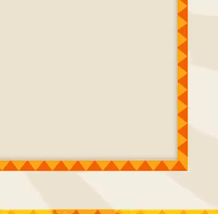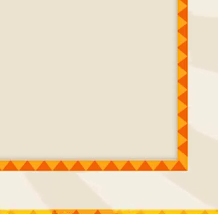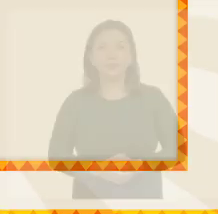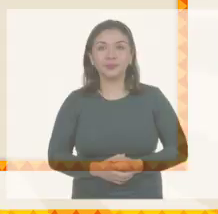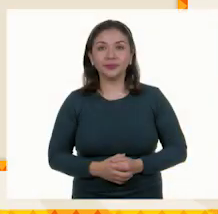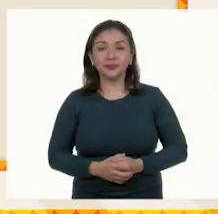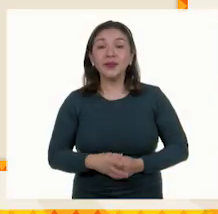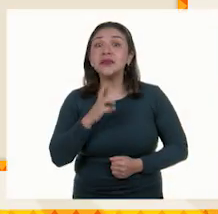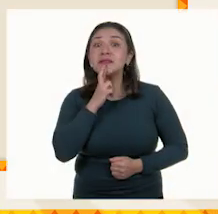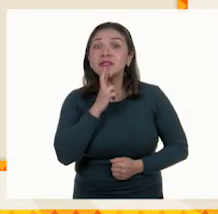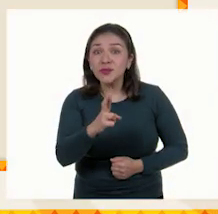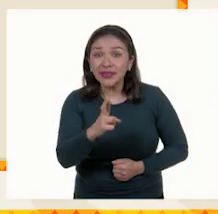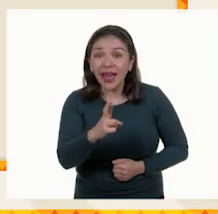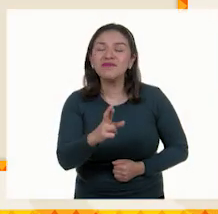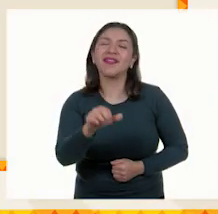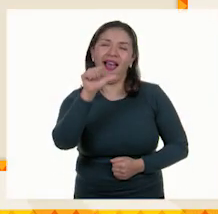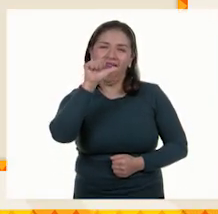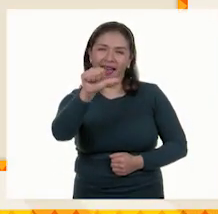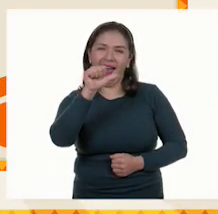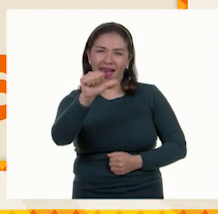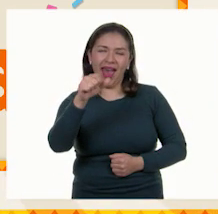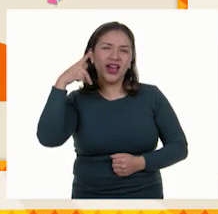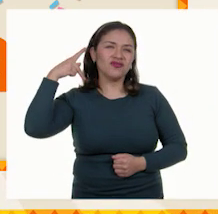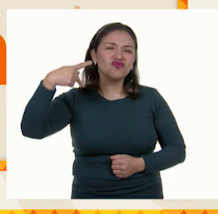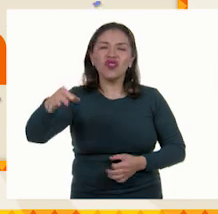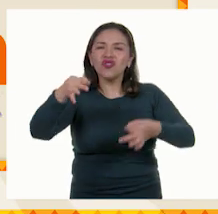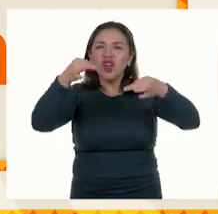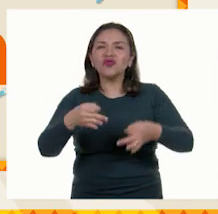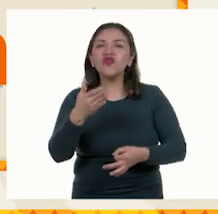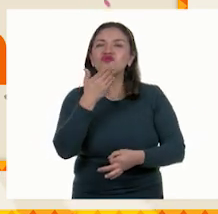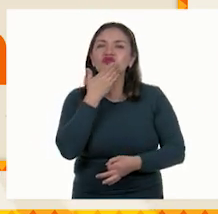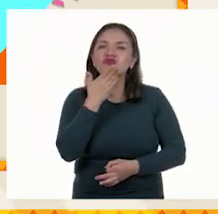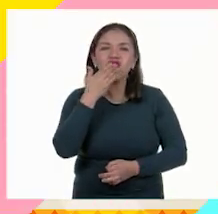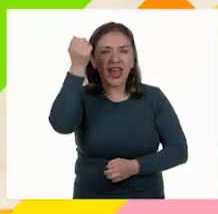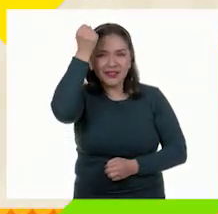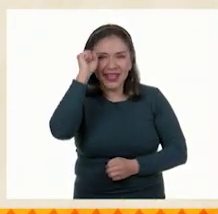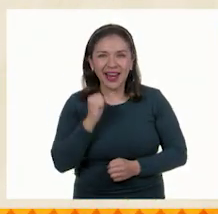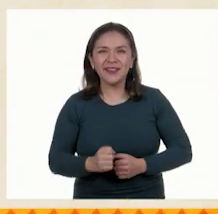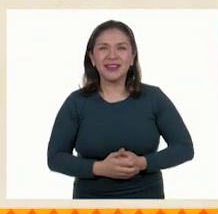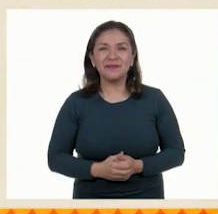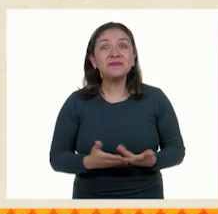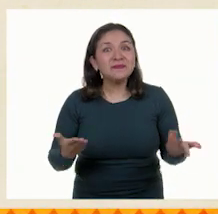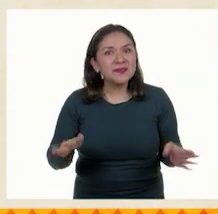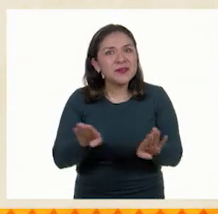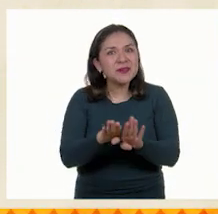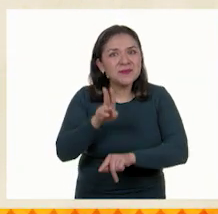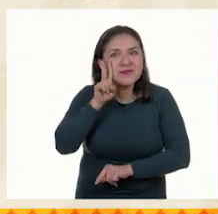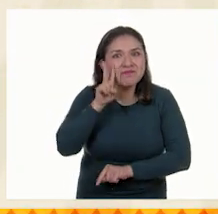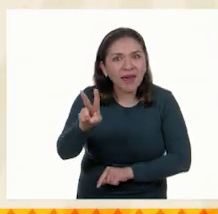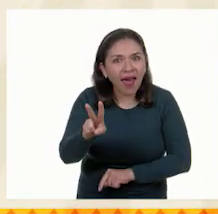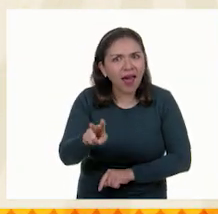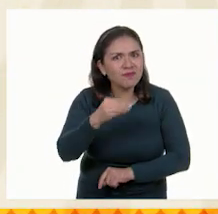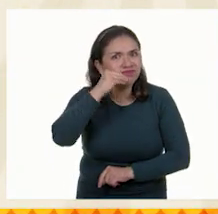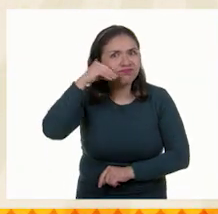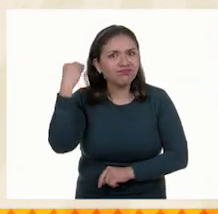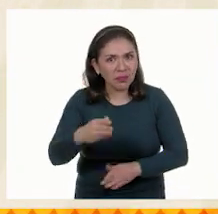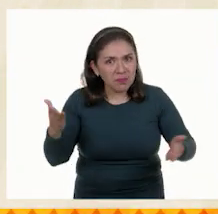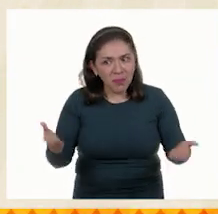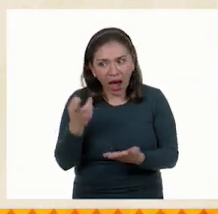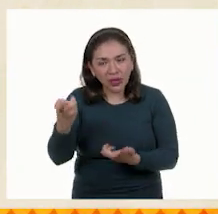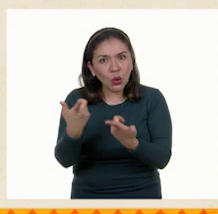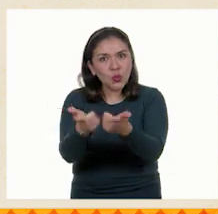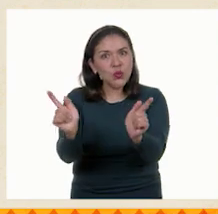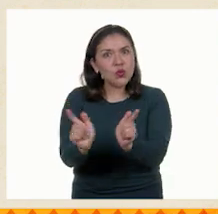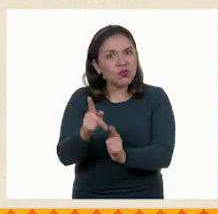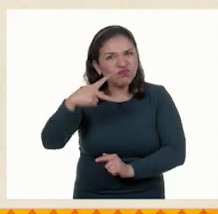La respuesta correcta es A. De Sonora y Sinaloa. ¿Qué tal? Espectacular el Ballet Folclórico